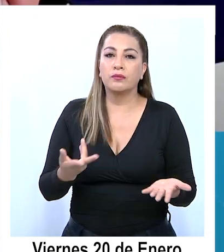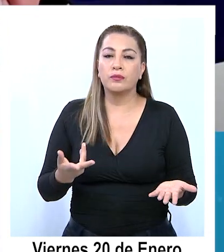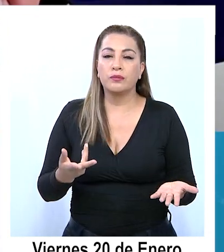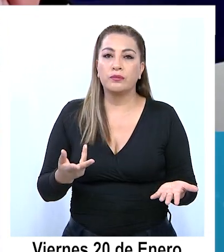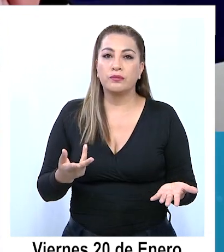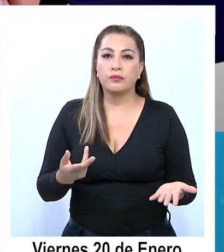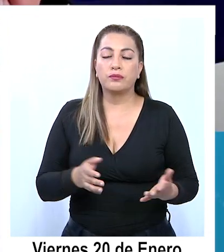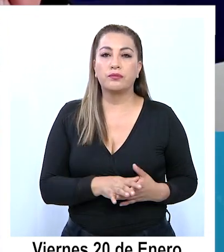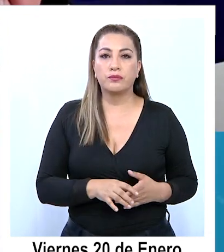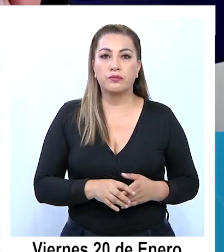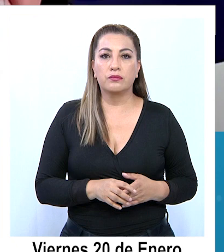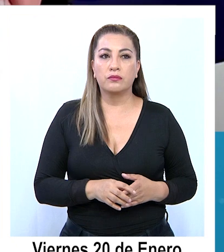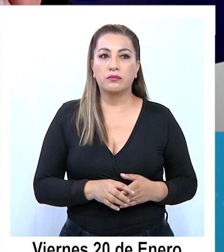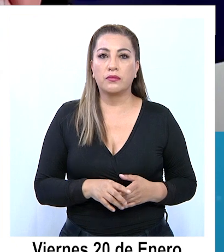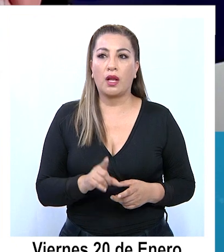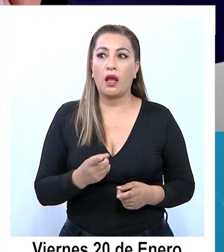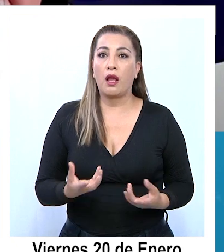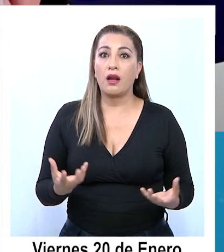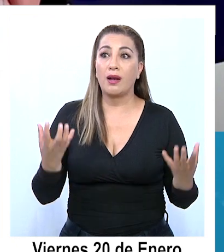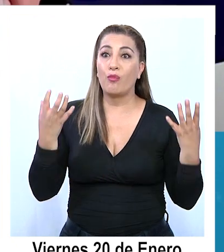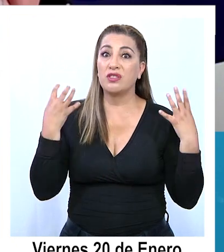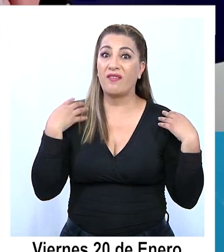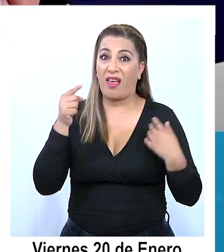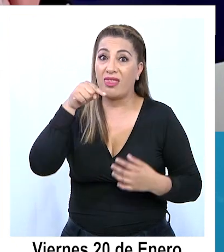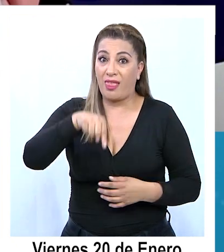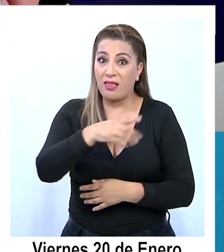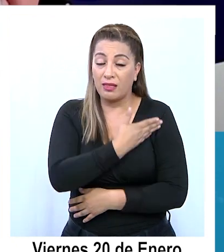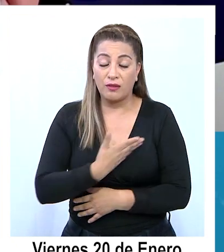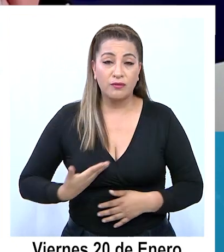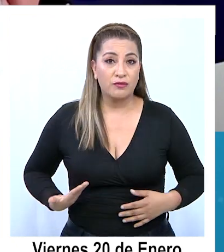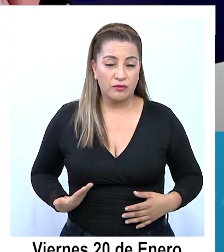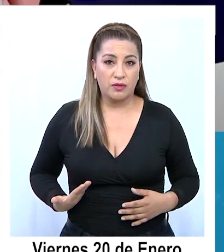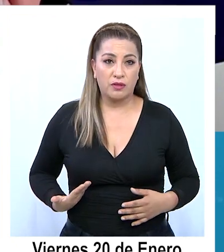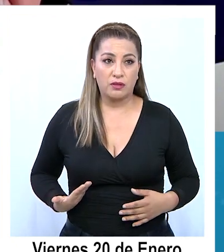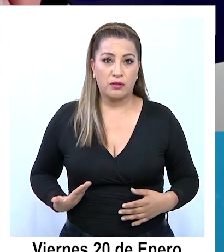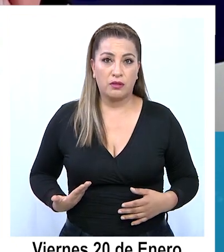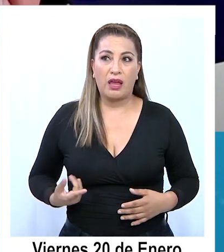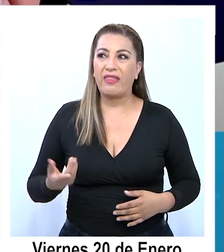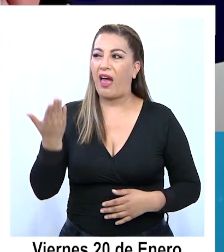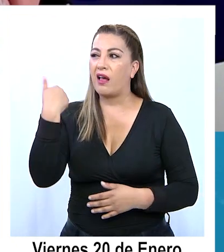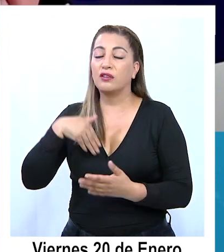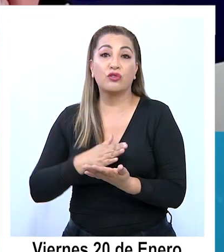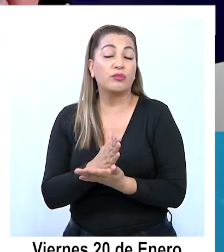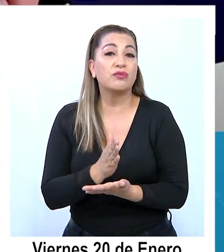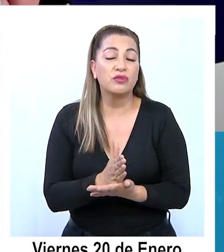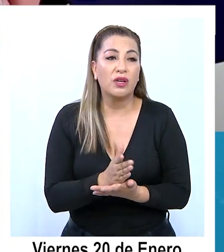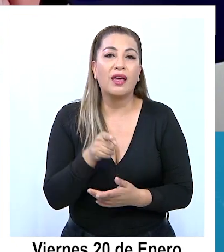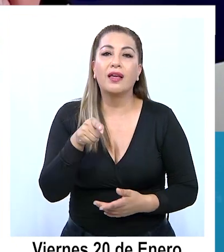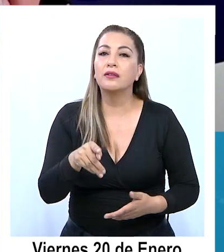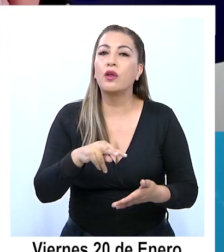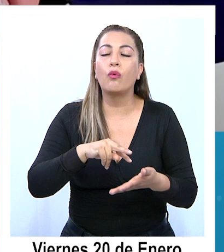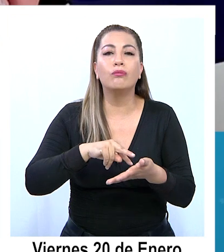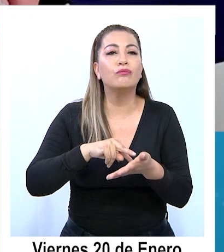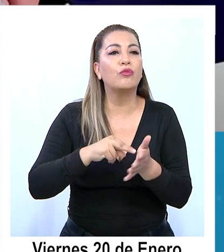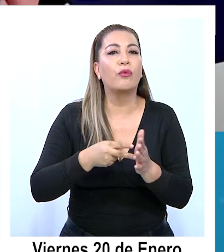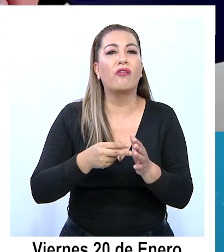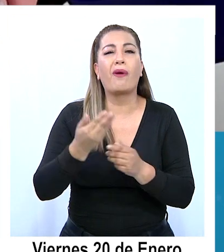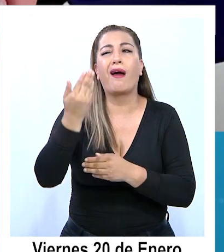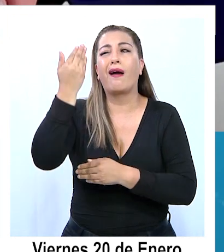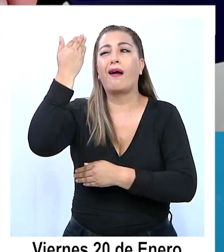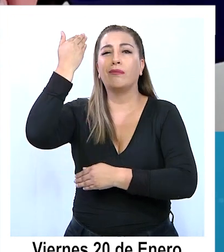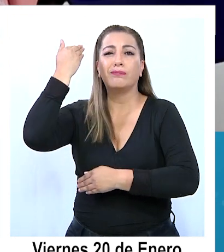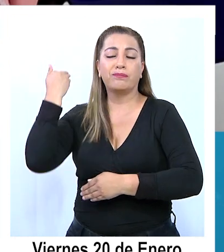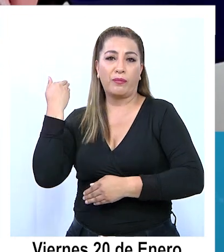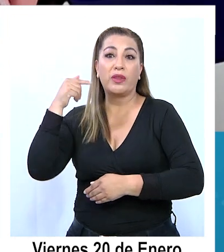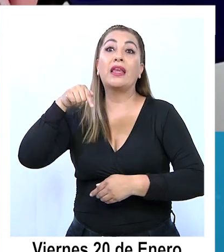es responsabilidad de este gobierno de cuándo se origina, ¿no es cierto? Porque esto es un problema heredado